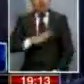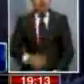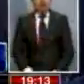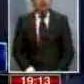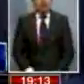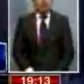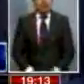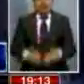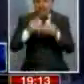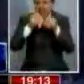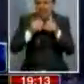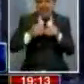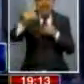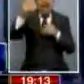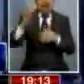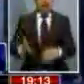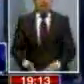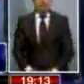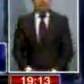por lejos.